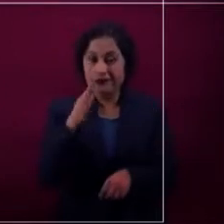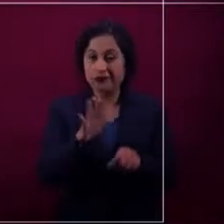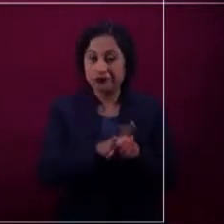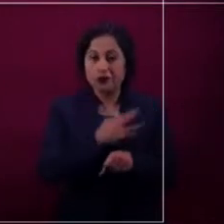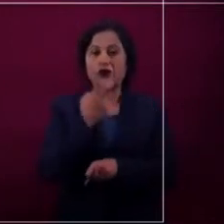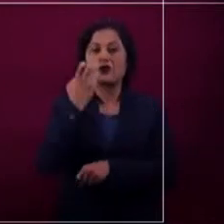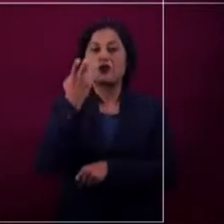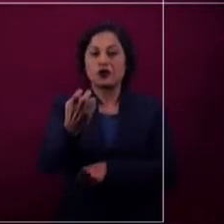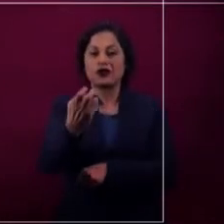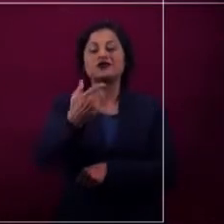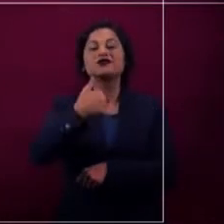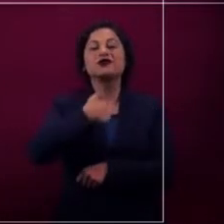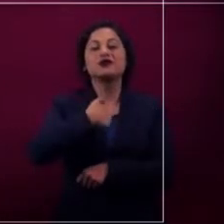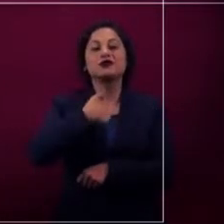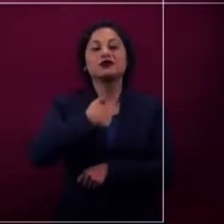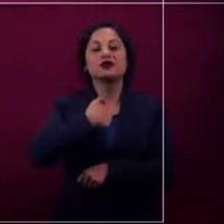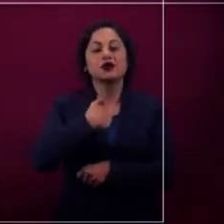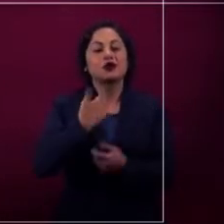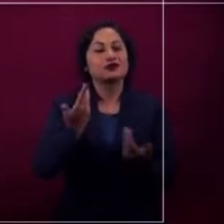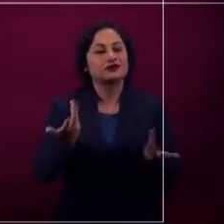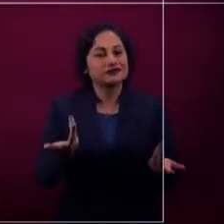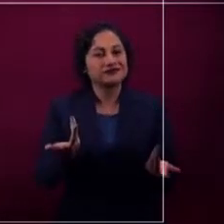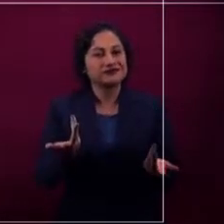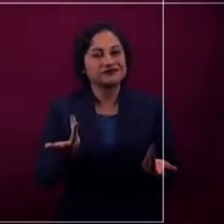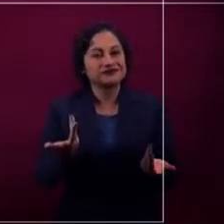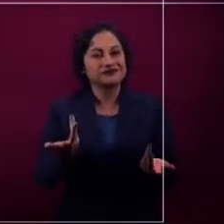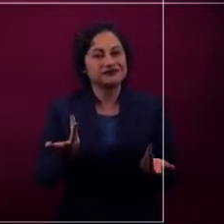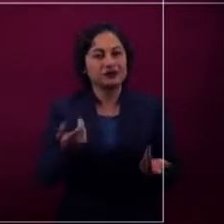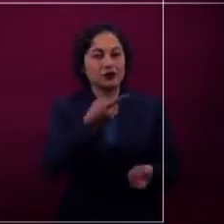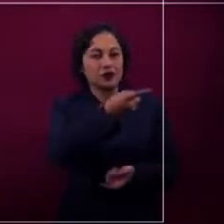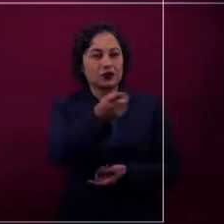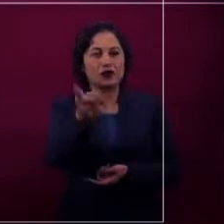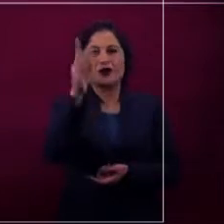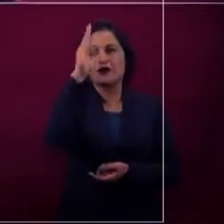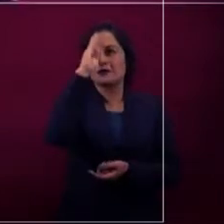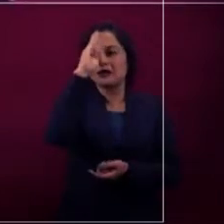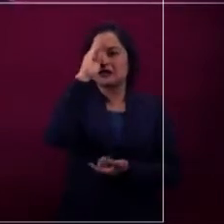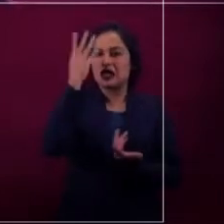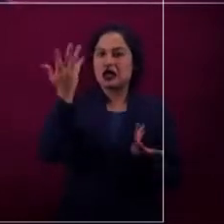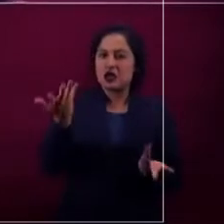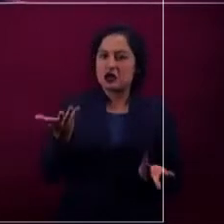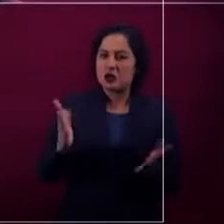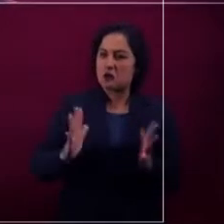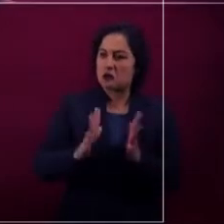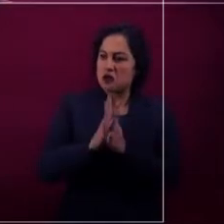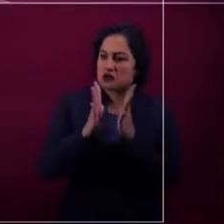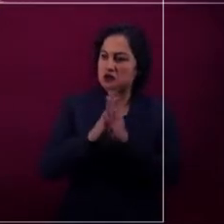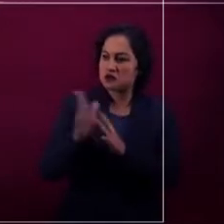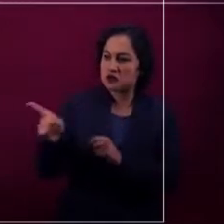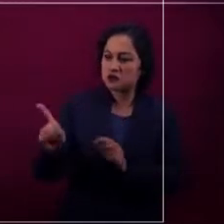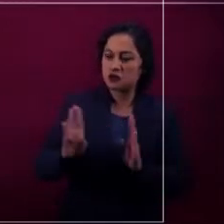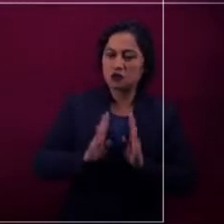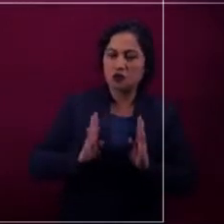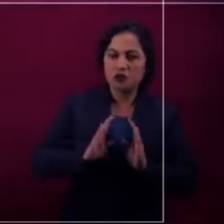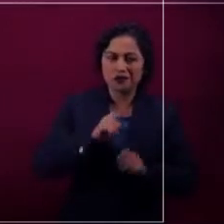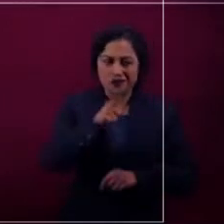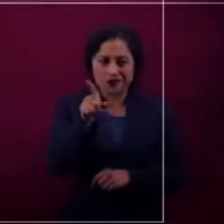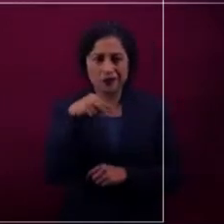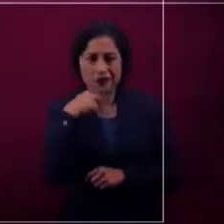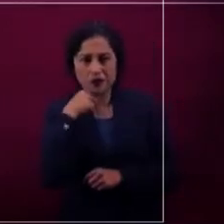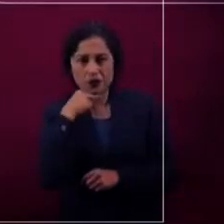por que haya mucha participación de las Fuerzas Armadas, que